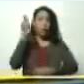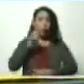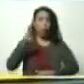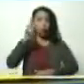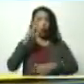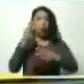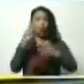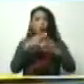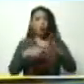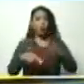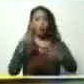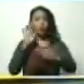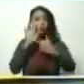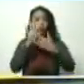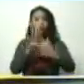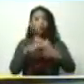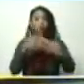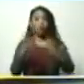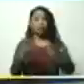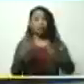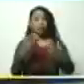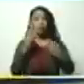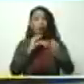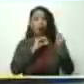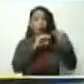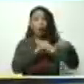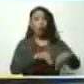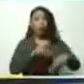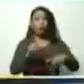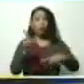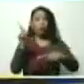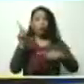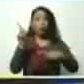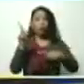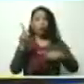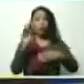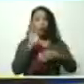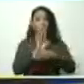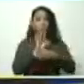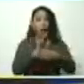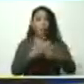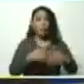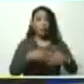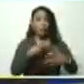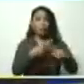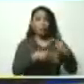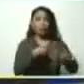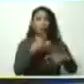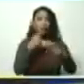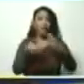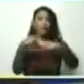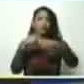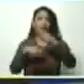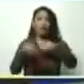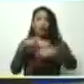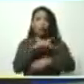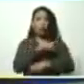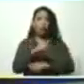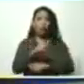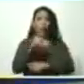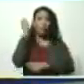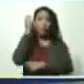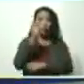a los que ha hecho referencia para llegar a un acuerdo con los acreedores y conservar la empresa ante el proceso de venta ordenado por un tribunal